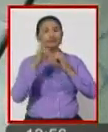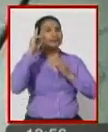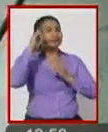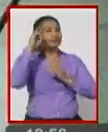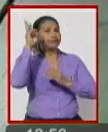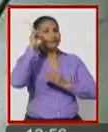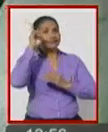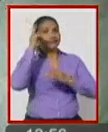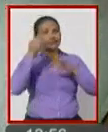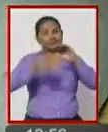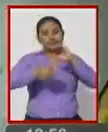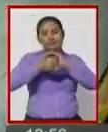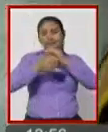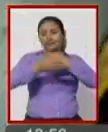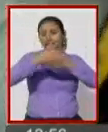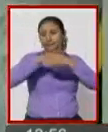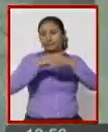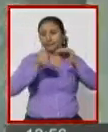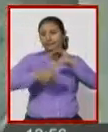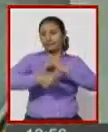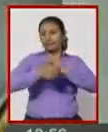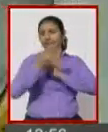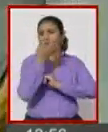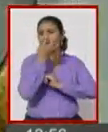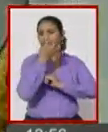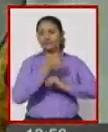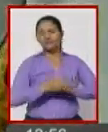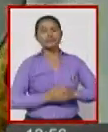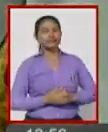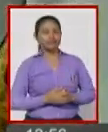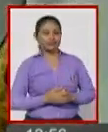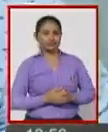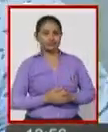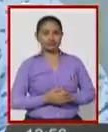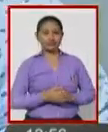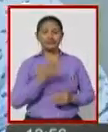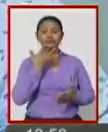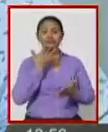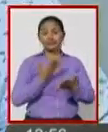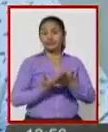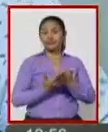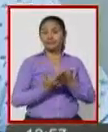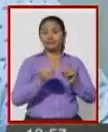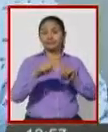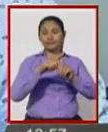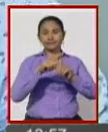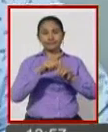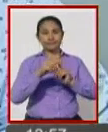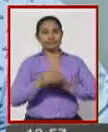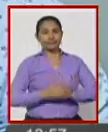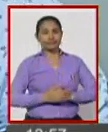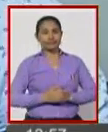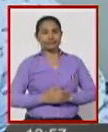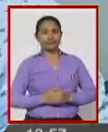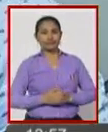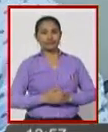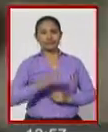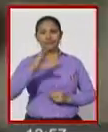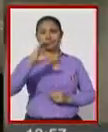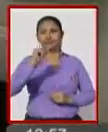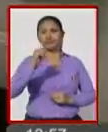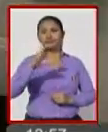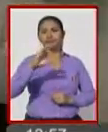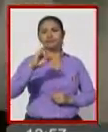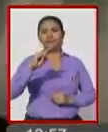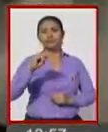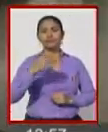hábilmente camuflado en el camarote se encontraba esta cantidad de sustancia controlada, donde se ha realizado la prueba de campo dando positivo para clorhidrato de cocaína.